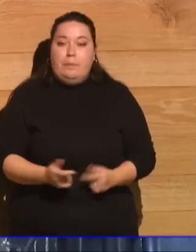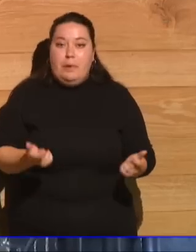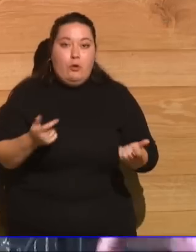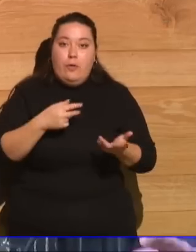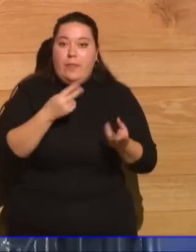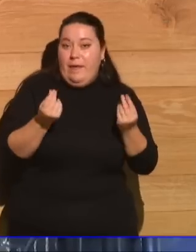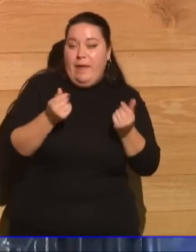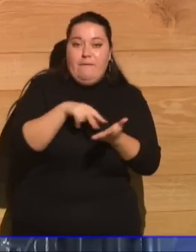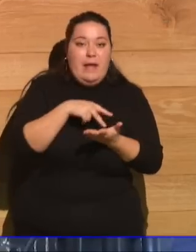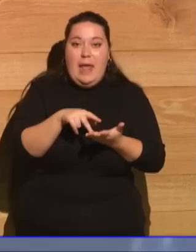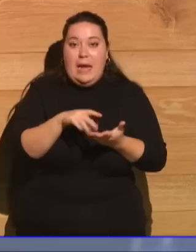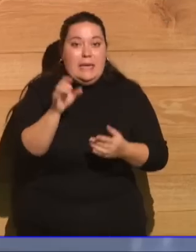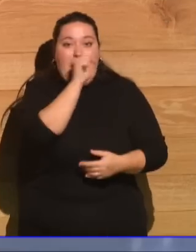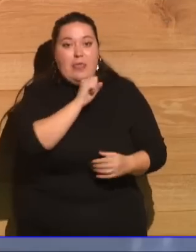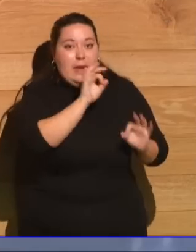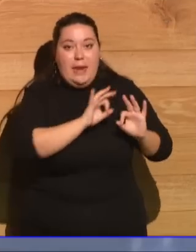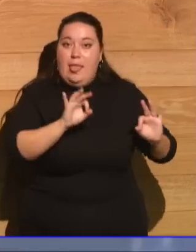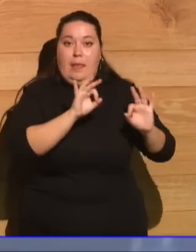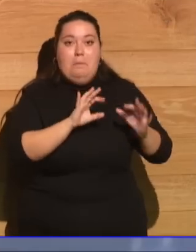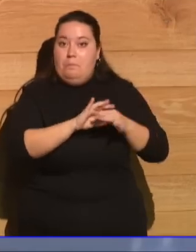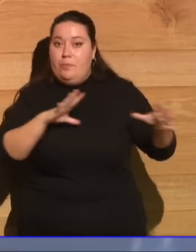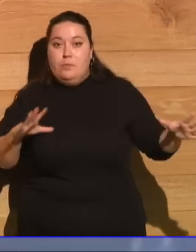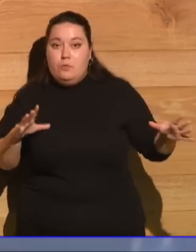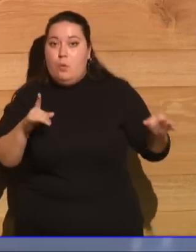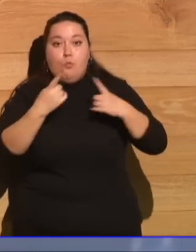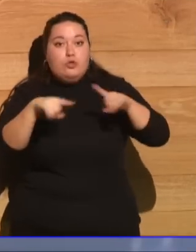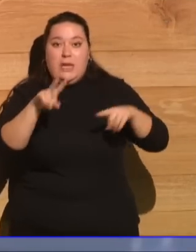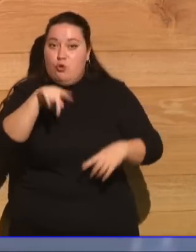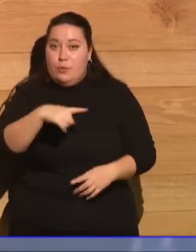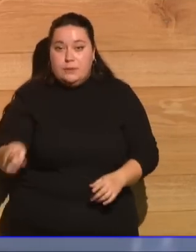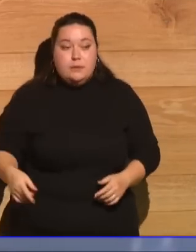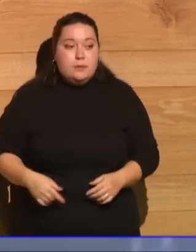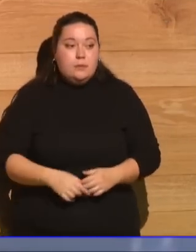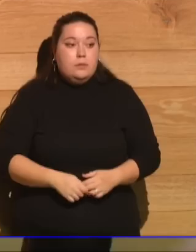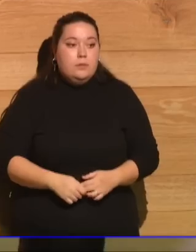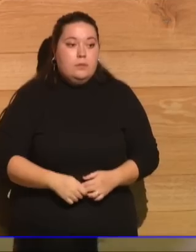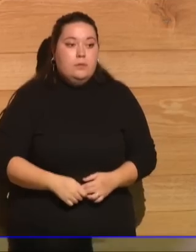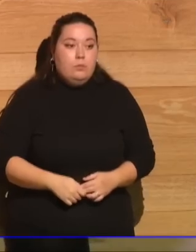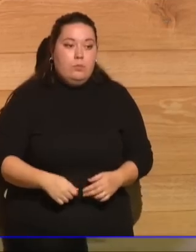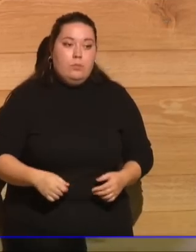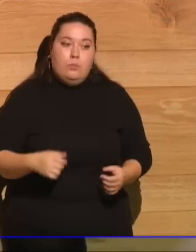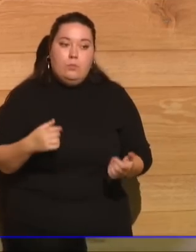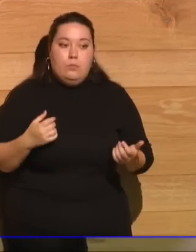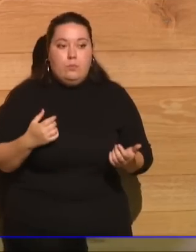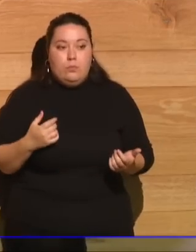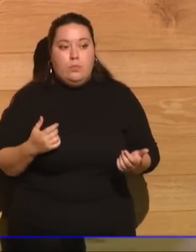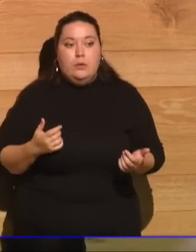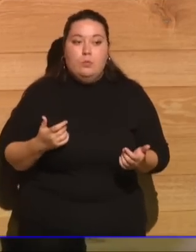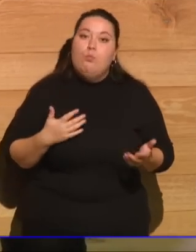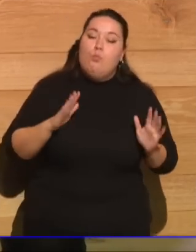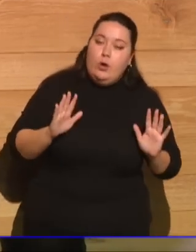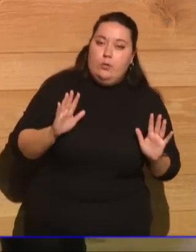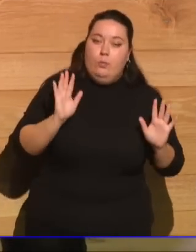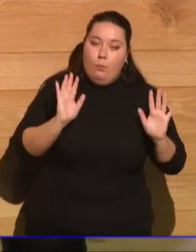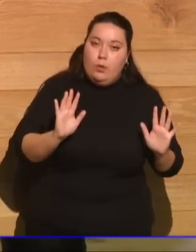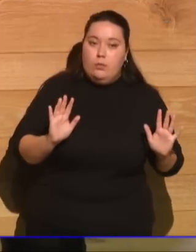va, ni, Ya, de, ya, ya, ni de ya. canciones. Pero me recuerda un poquito, no sé si no, no es un os musical, ¿no? ¿Fama acordáis. es musical? Yo creo que Fama Bueno, es musical. en la FNAC estaría en la estantería de cine Sí, musical.